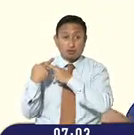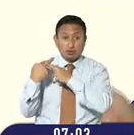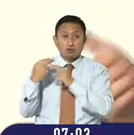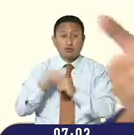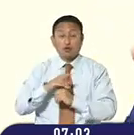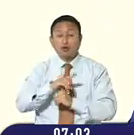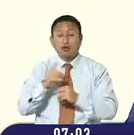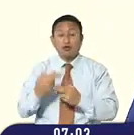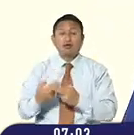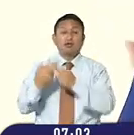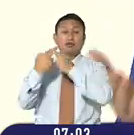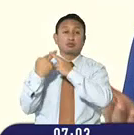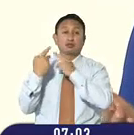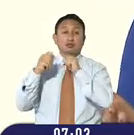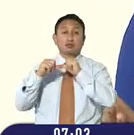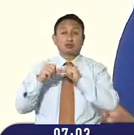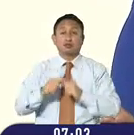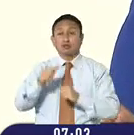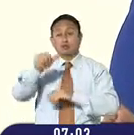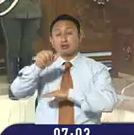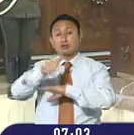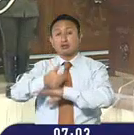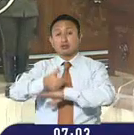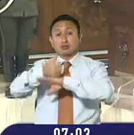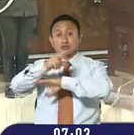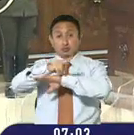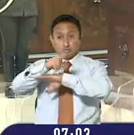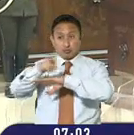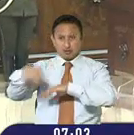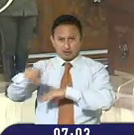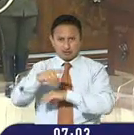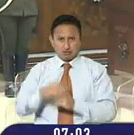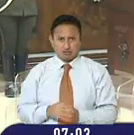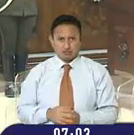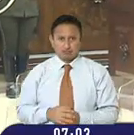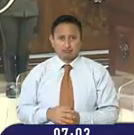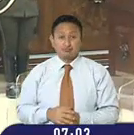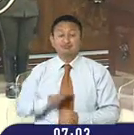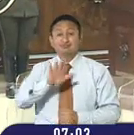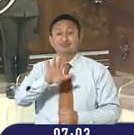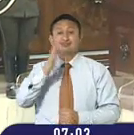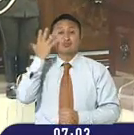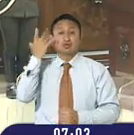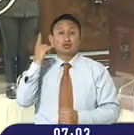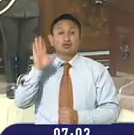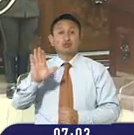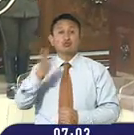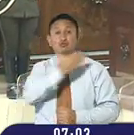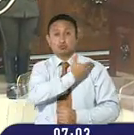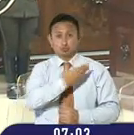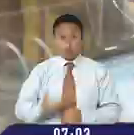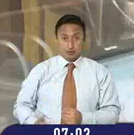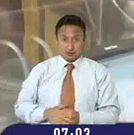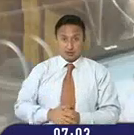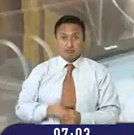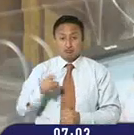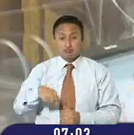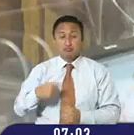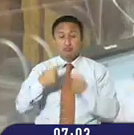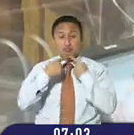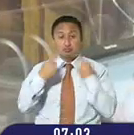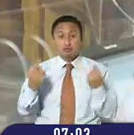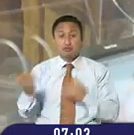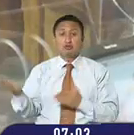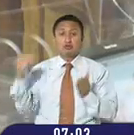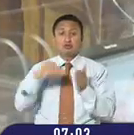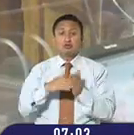responsabilidad directa de la señora superintendente. En el plazo de 5 días, la presidenta de la Asamblea deberá convocar nuevamente al